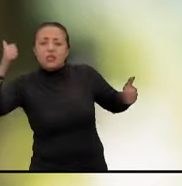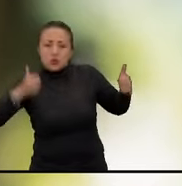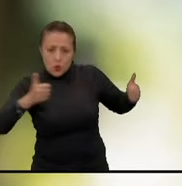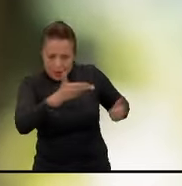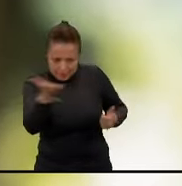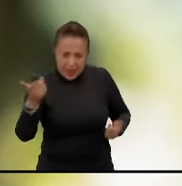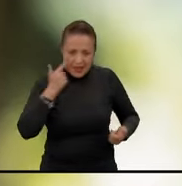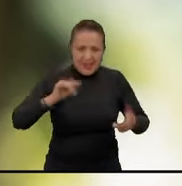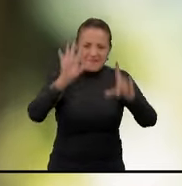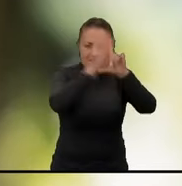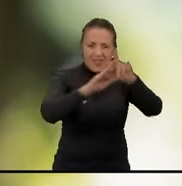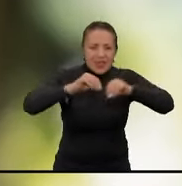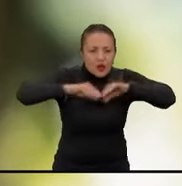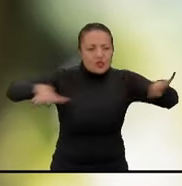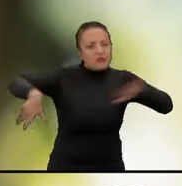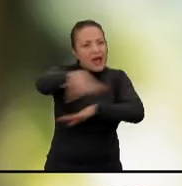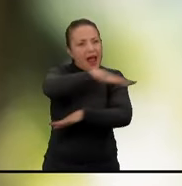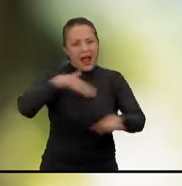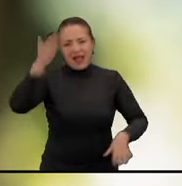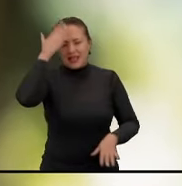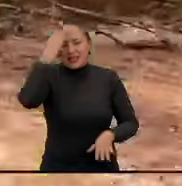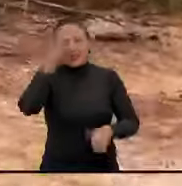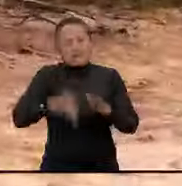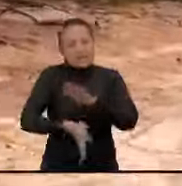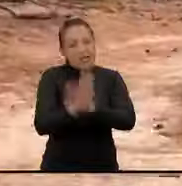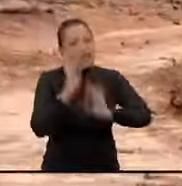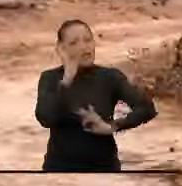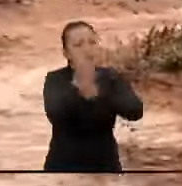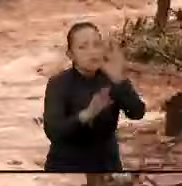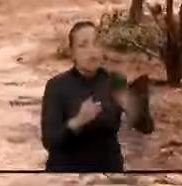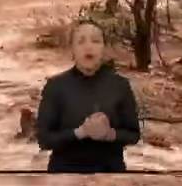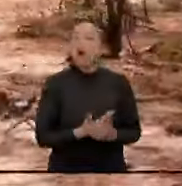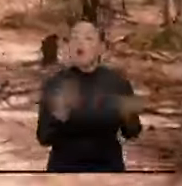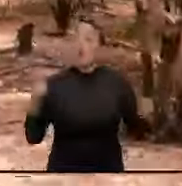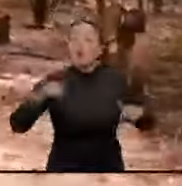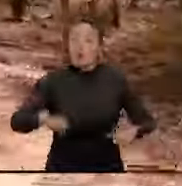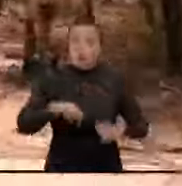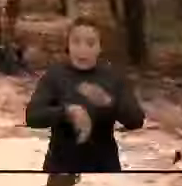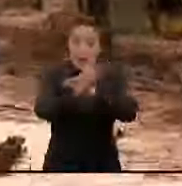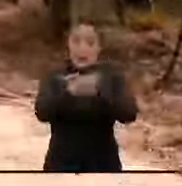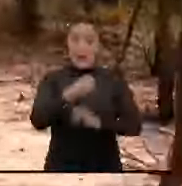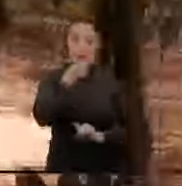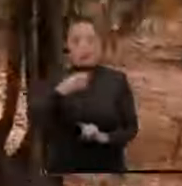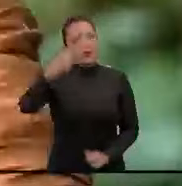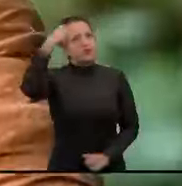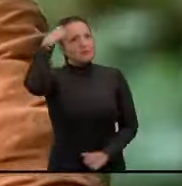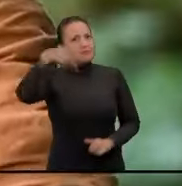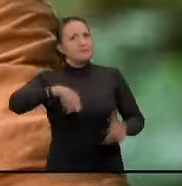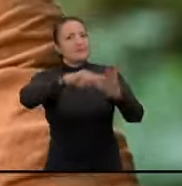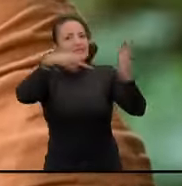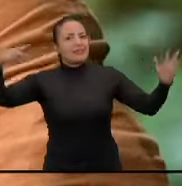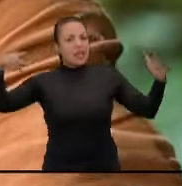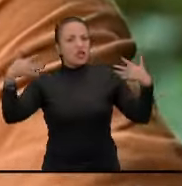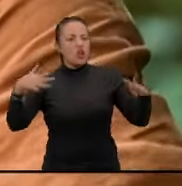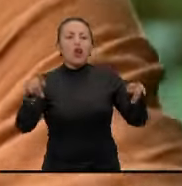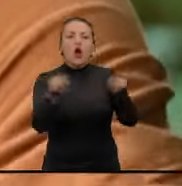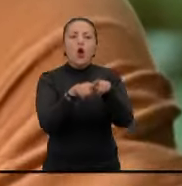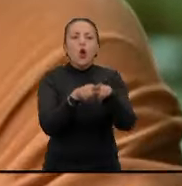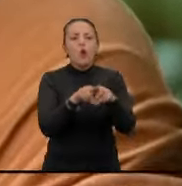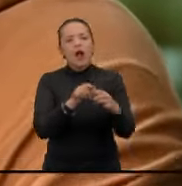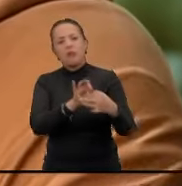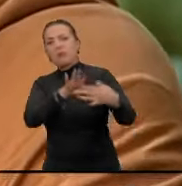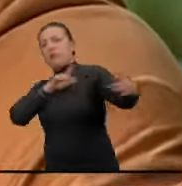video para que todos nos informemos y sigamos protegiéndolo. Porque en Noticias Caracol creemos que la tecnología, en lugar de